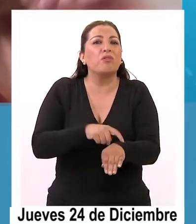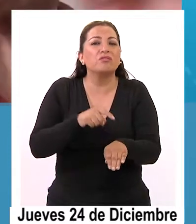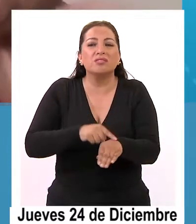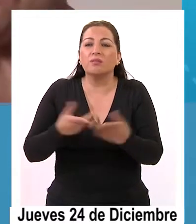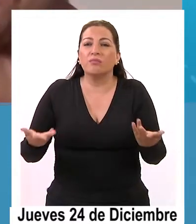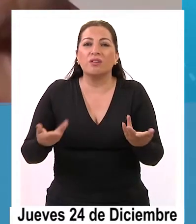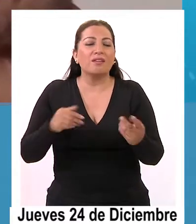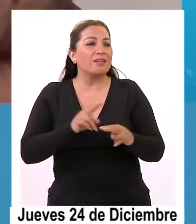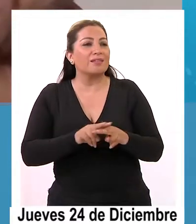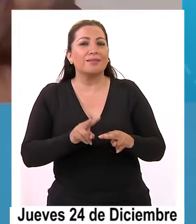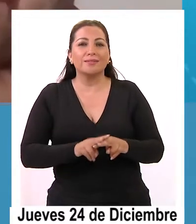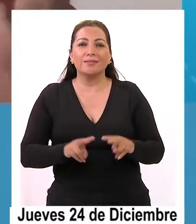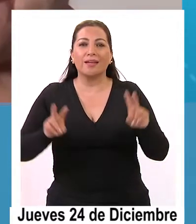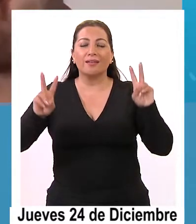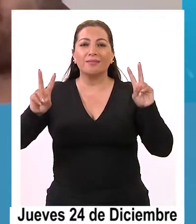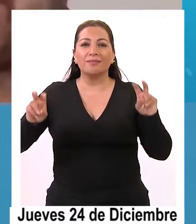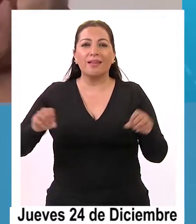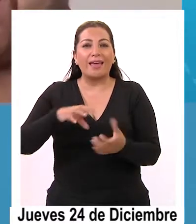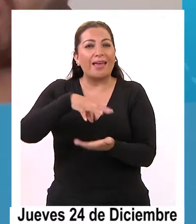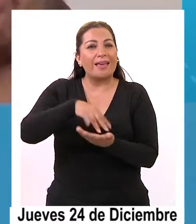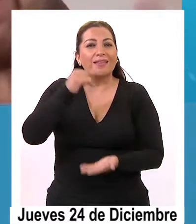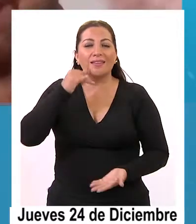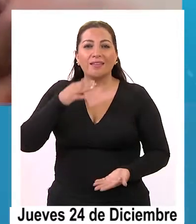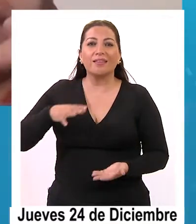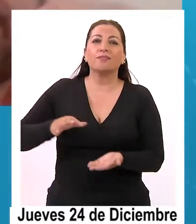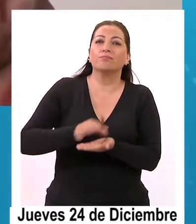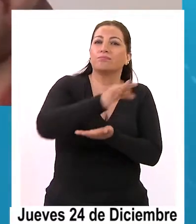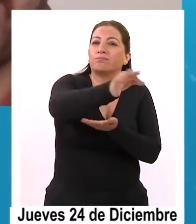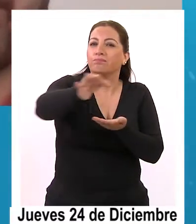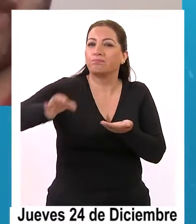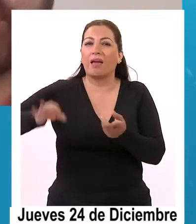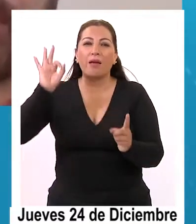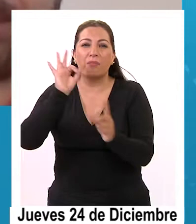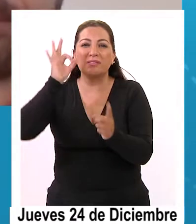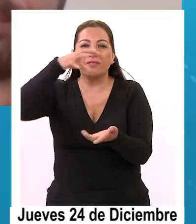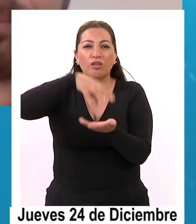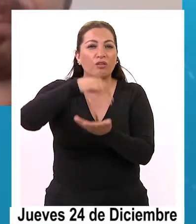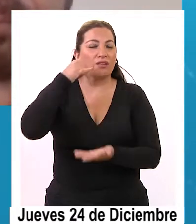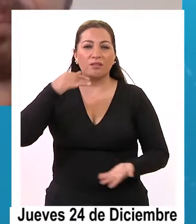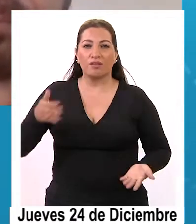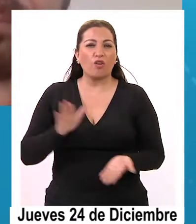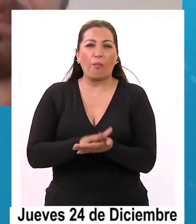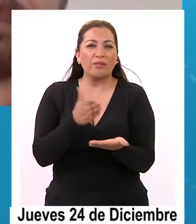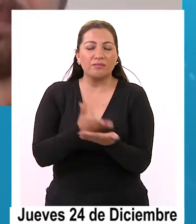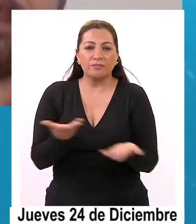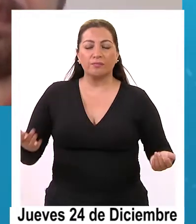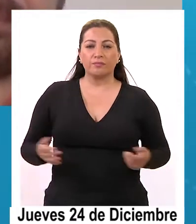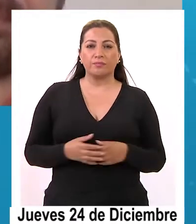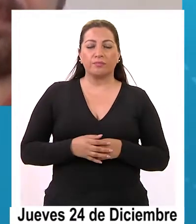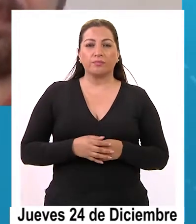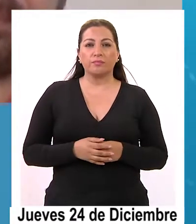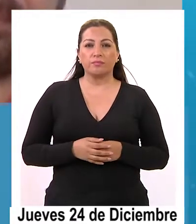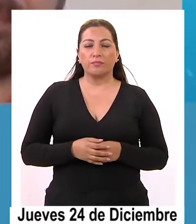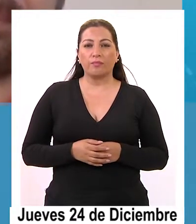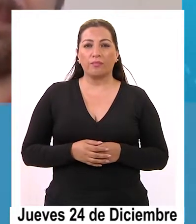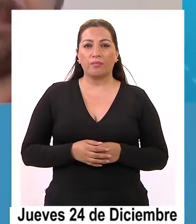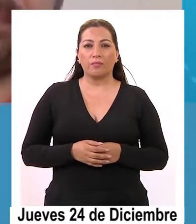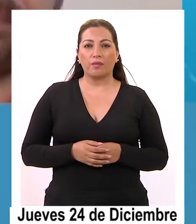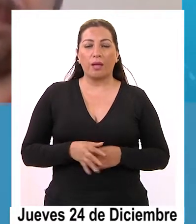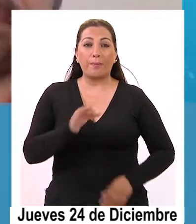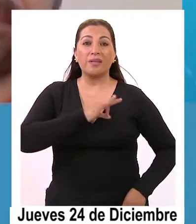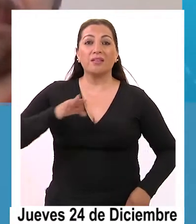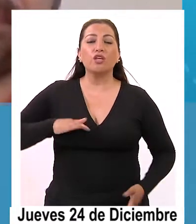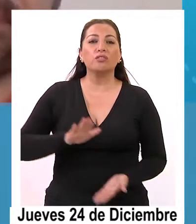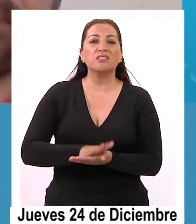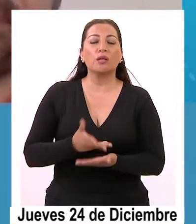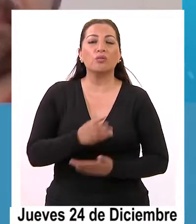tiempo, ¿cómo siente que se está manejando la pandemia en nuestra región y específicamente en nuestra ciudad? Se está manejando. Yo creo que las instrucciones